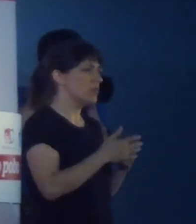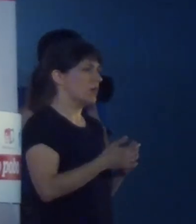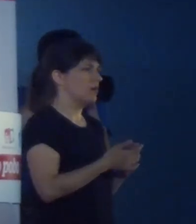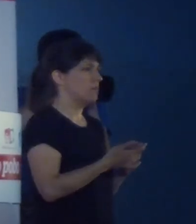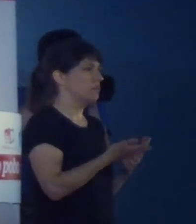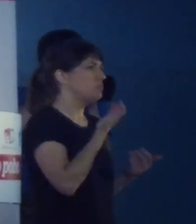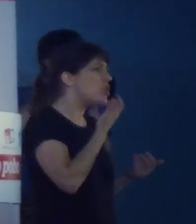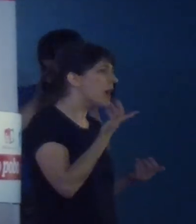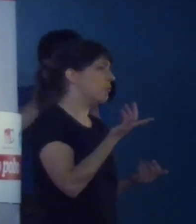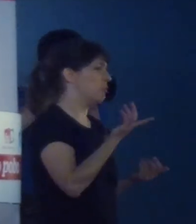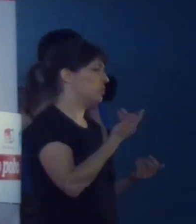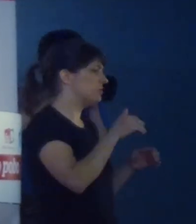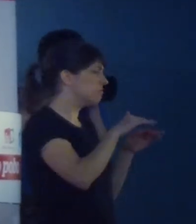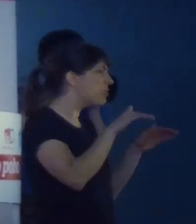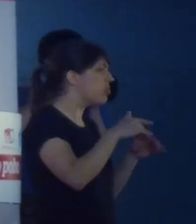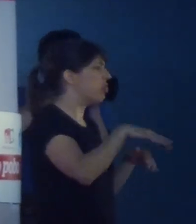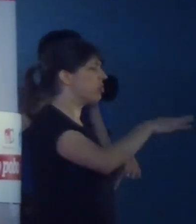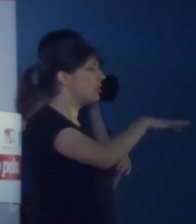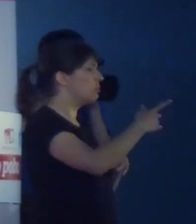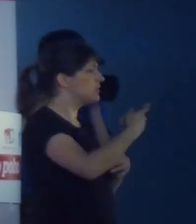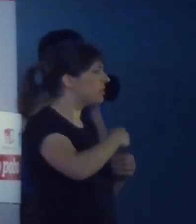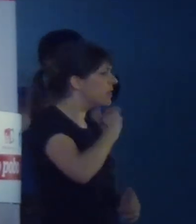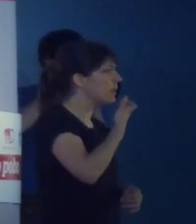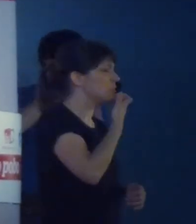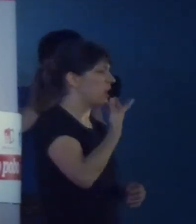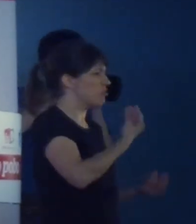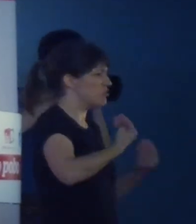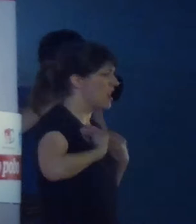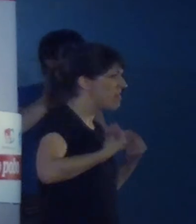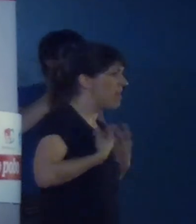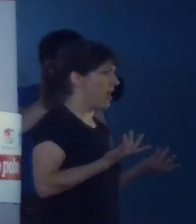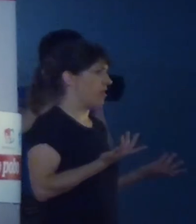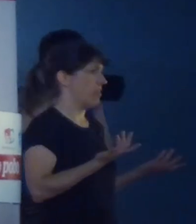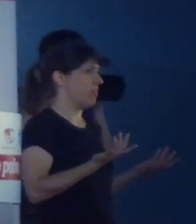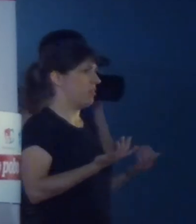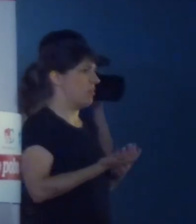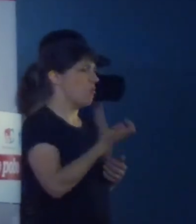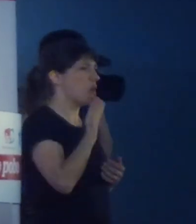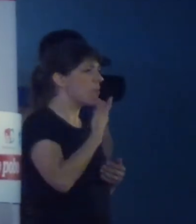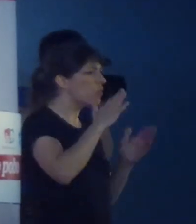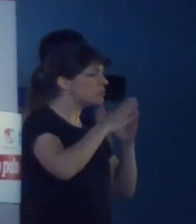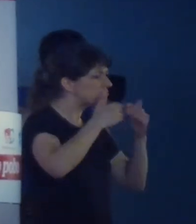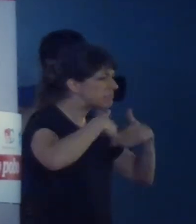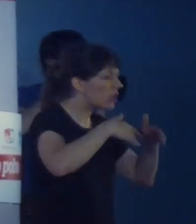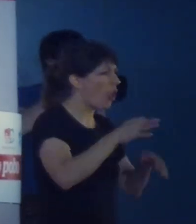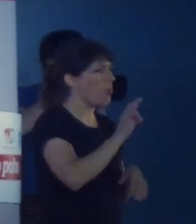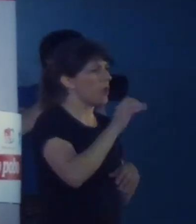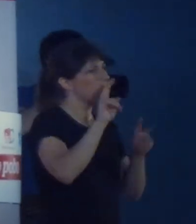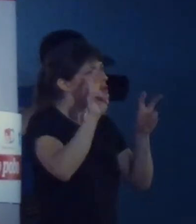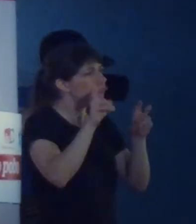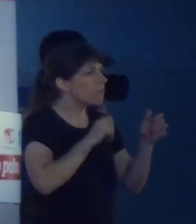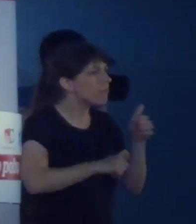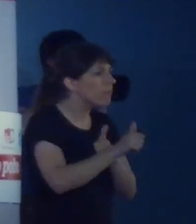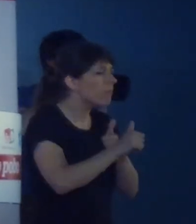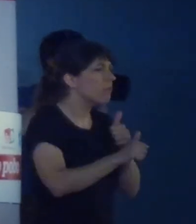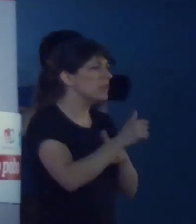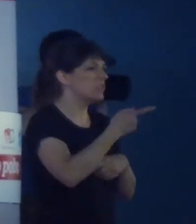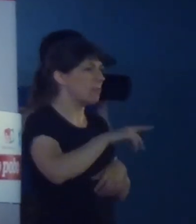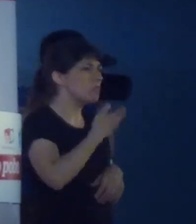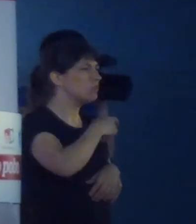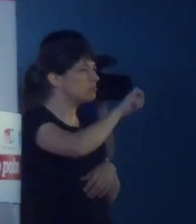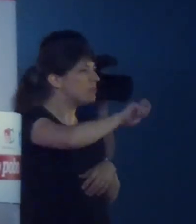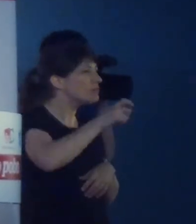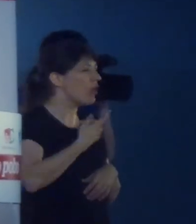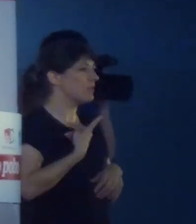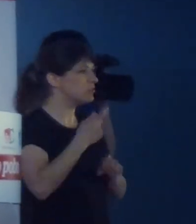nas plataformas cívicas, nas sanidades, nos desafiuzados, nos das preferentes, dos que defenden este país para impedir que